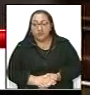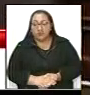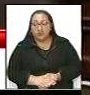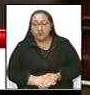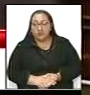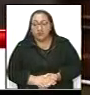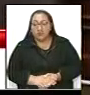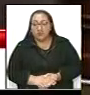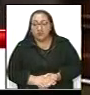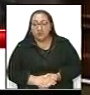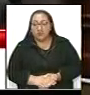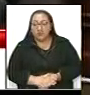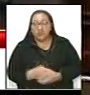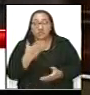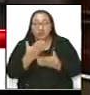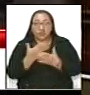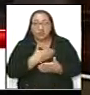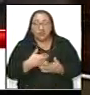Gracias, presidente.